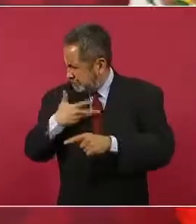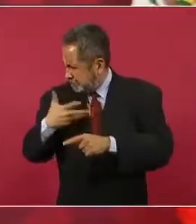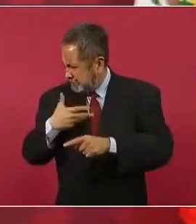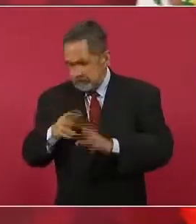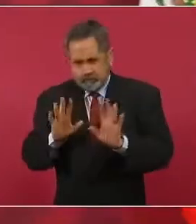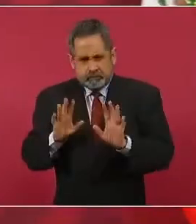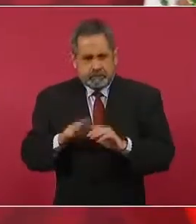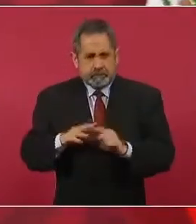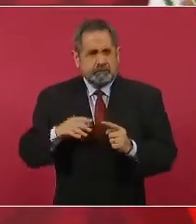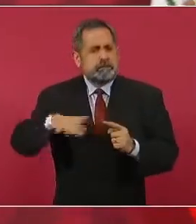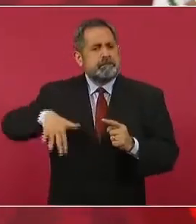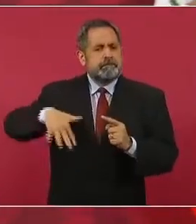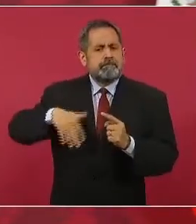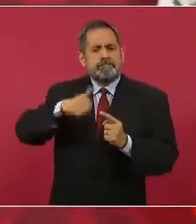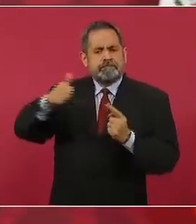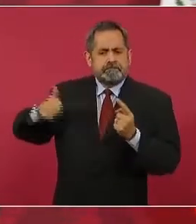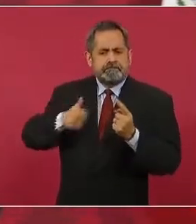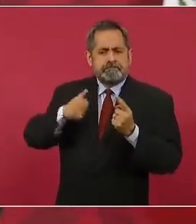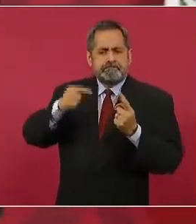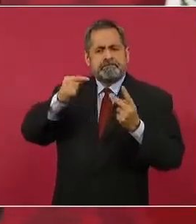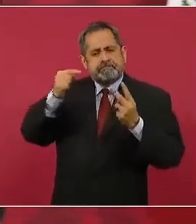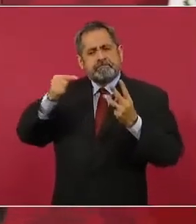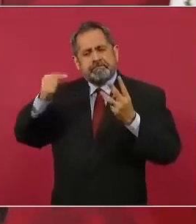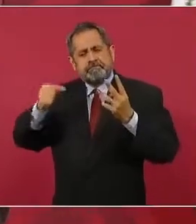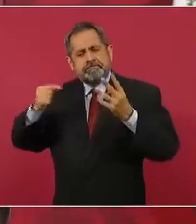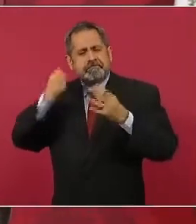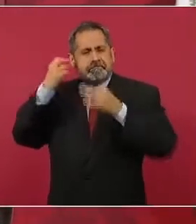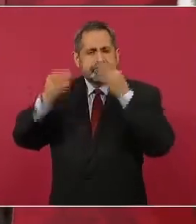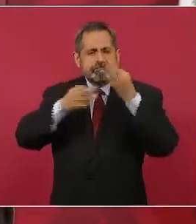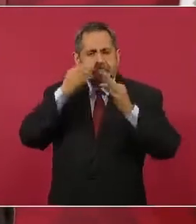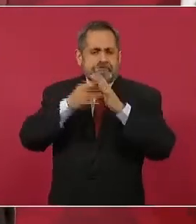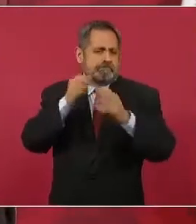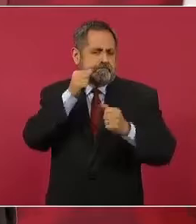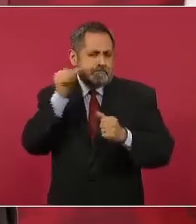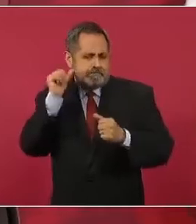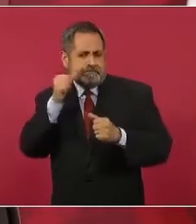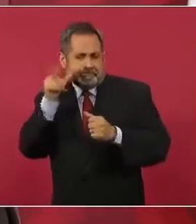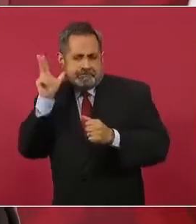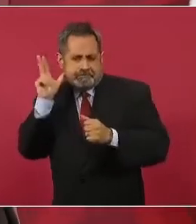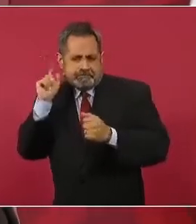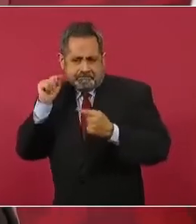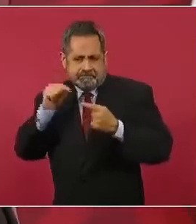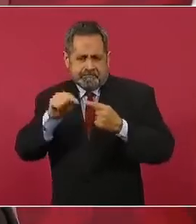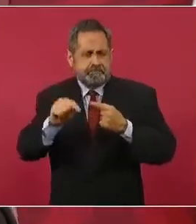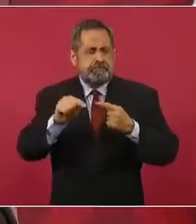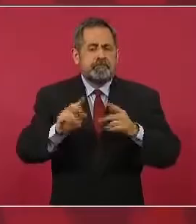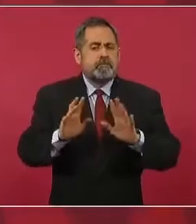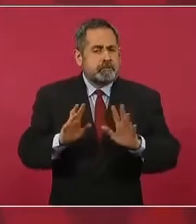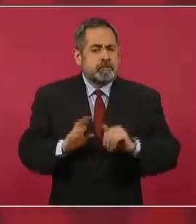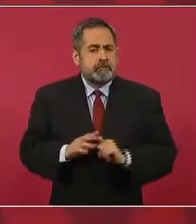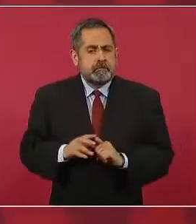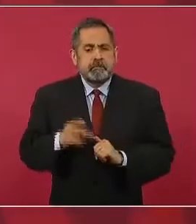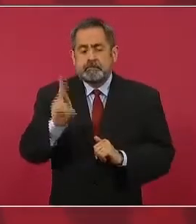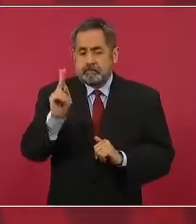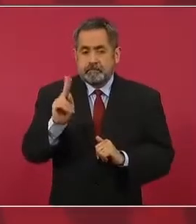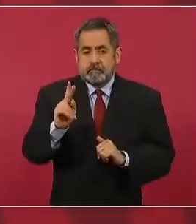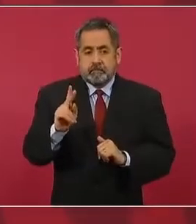también, yo le decía a Jesús, que ojalá y mañana, que ya